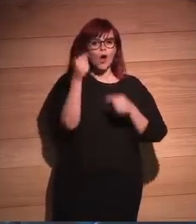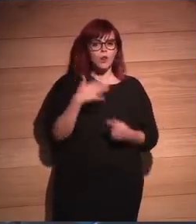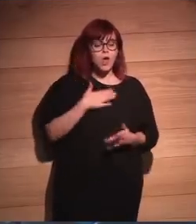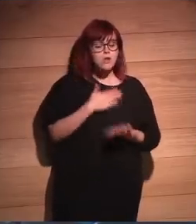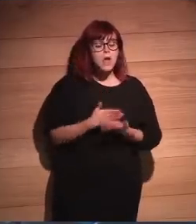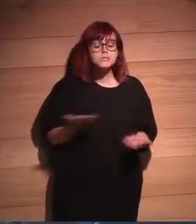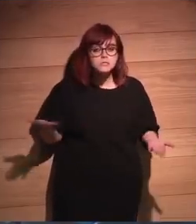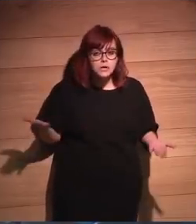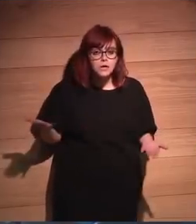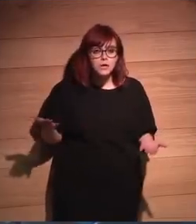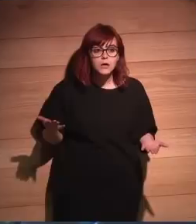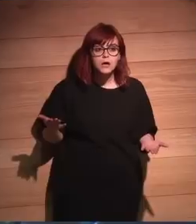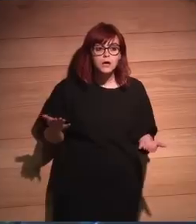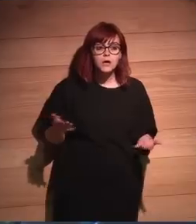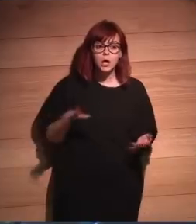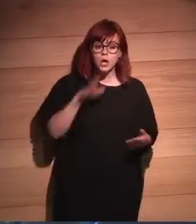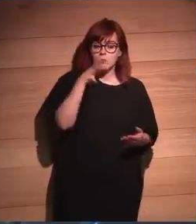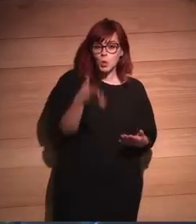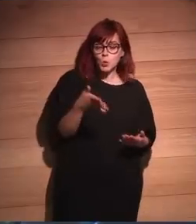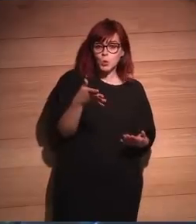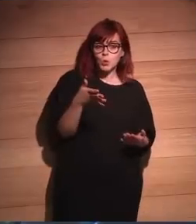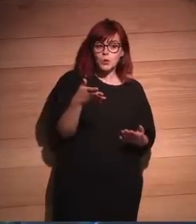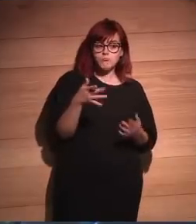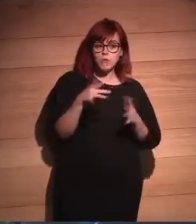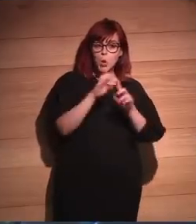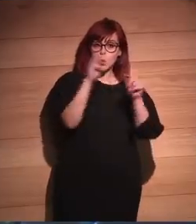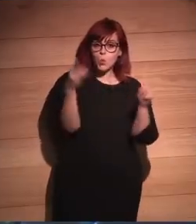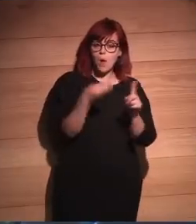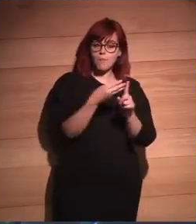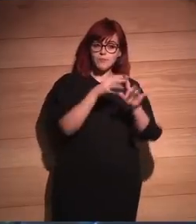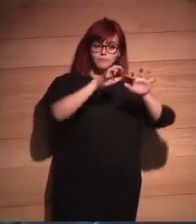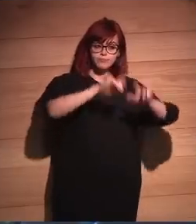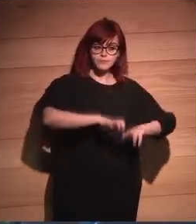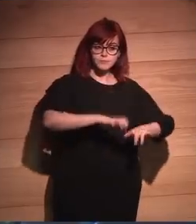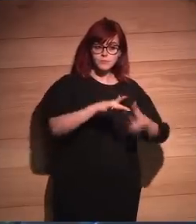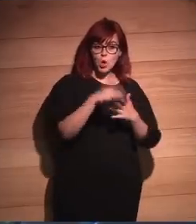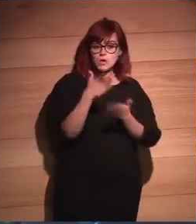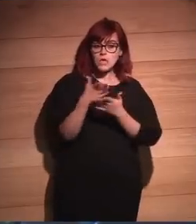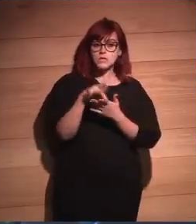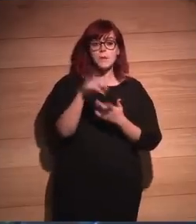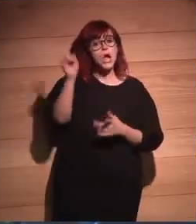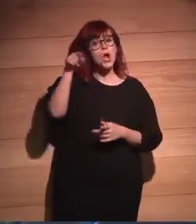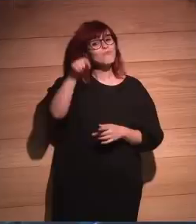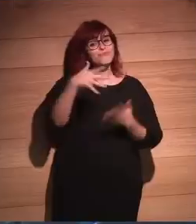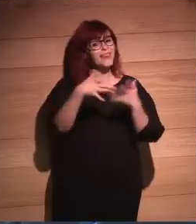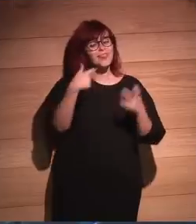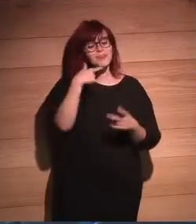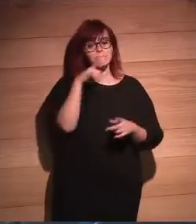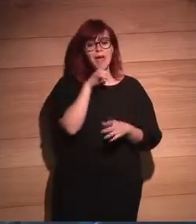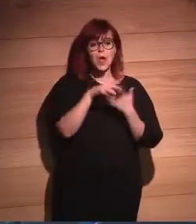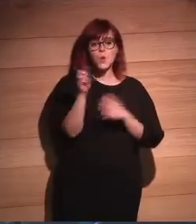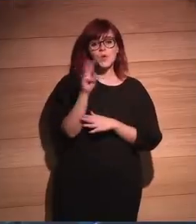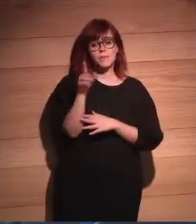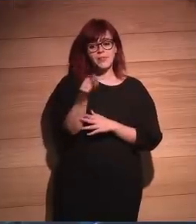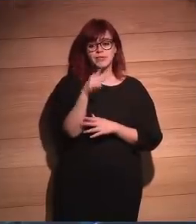clase, porque se meten en la web, os habrá pasado a algunos dando clase. No, profesor, aquí dice en Wikipedia